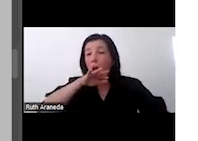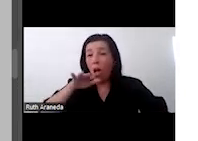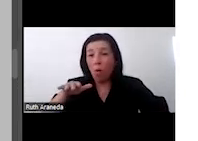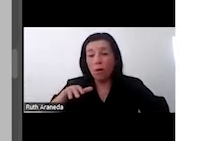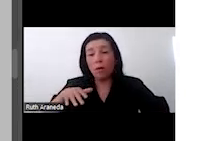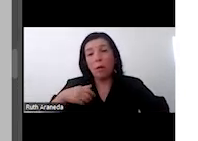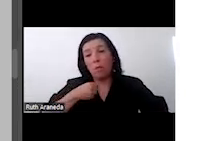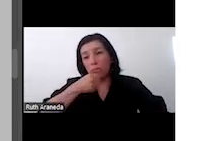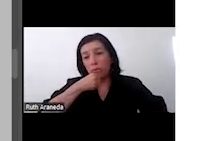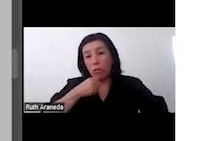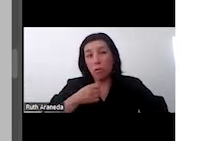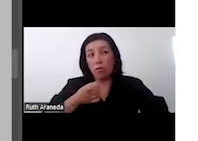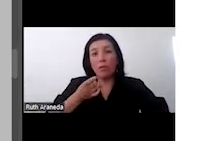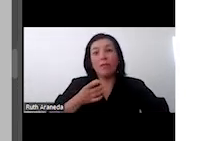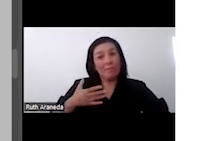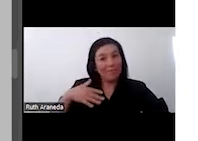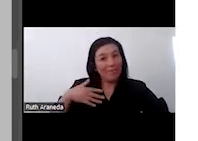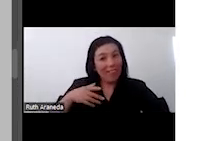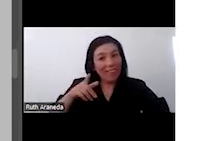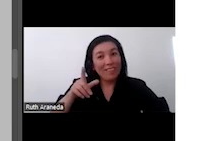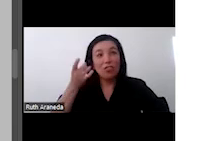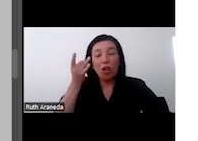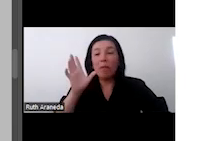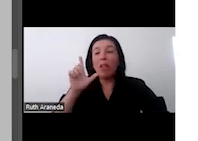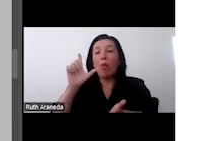como un lugar de esparcimiento, sino que también de educación.